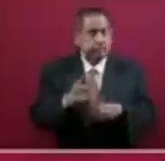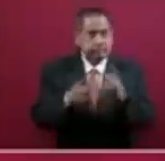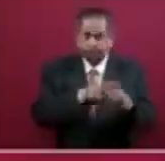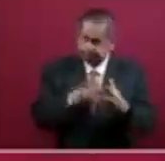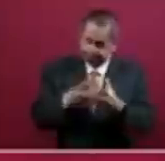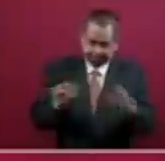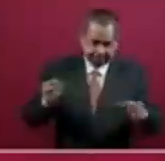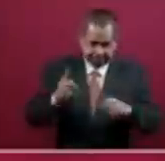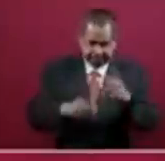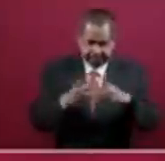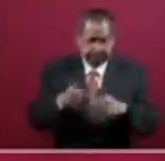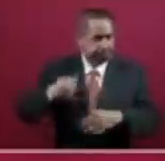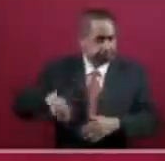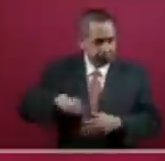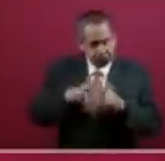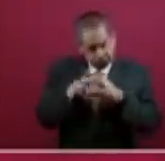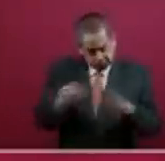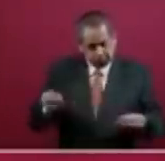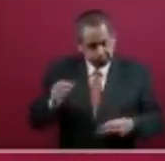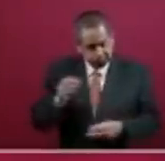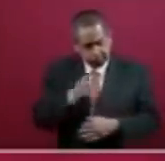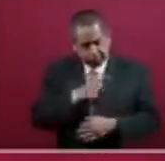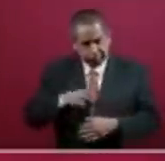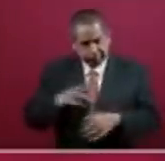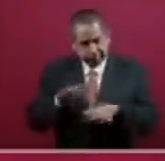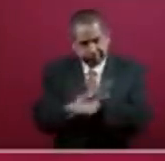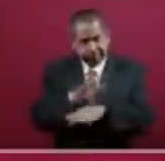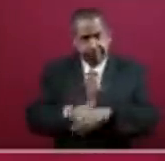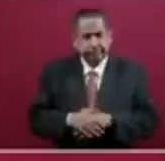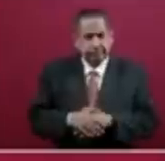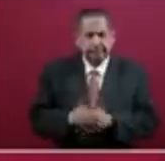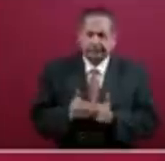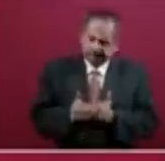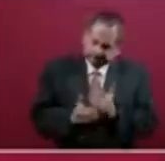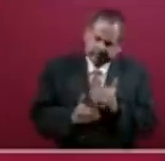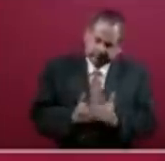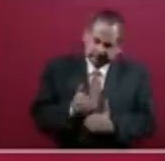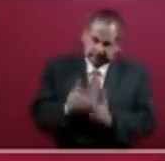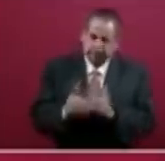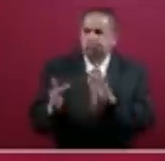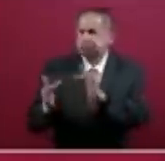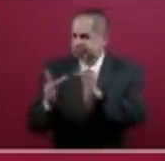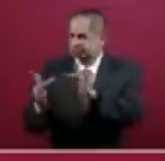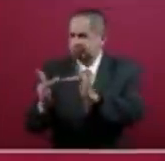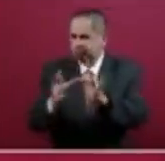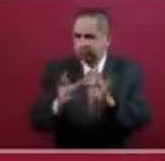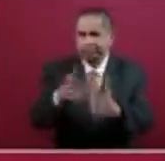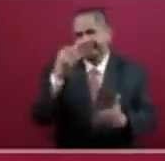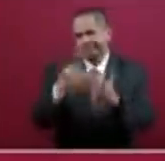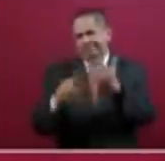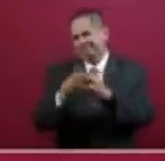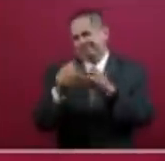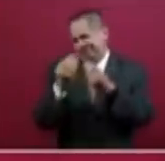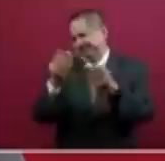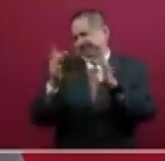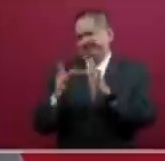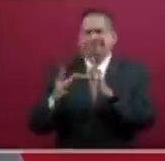resolver nosotros, porque hemos avanzado, tenemos comunicación con la gente, pero falta más.